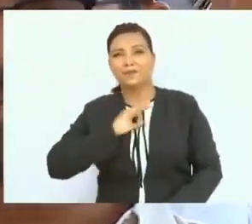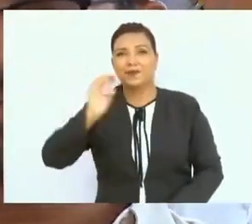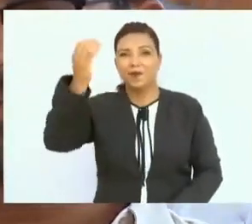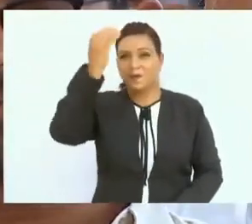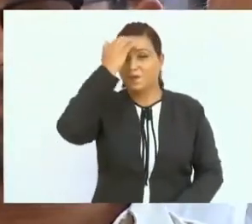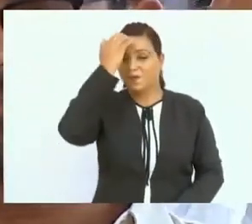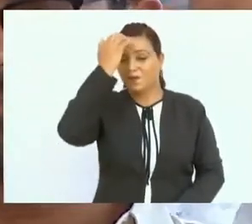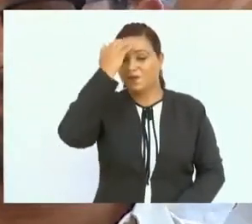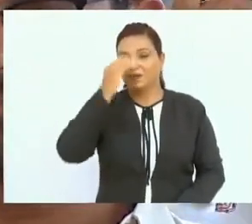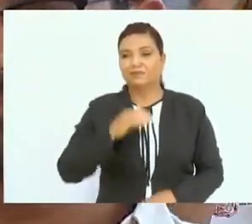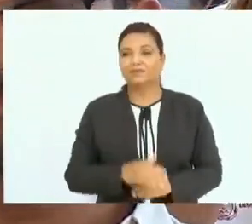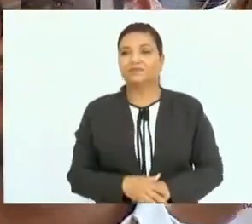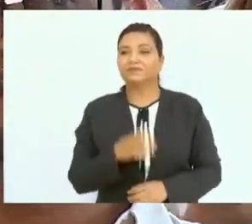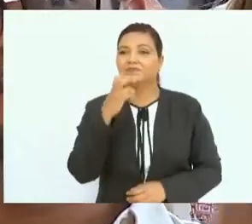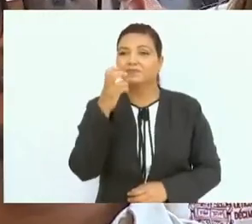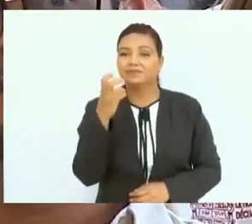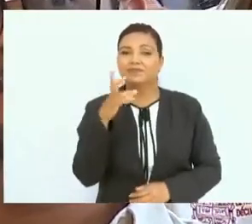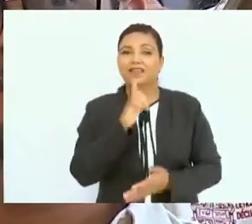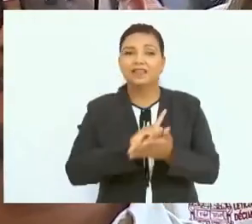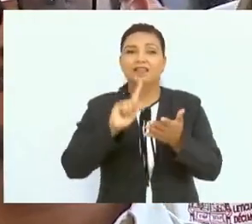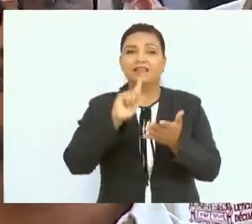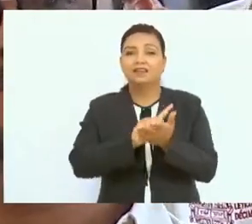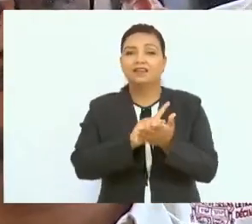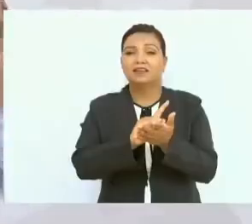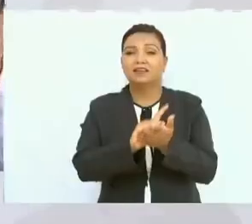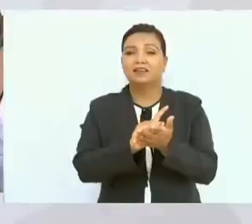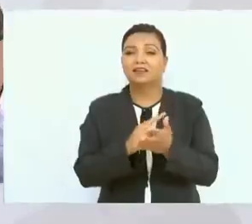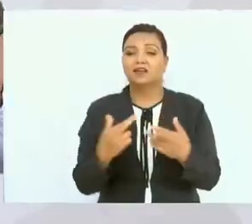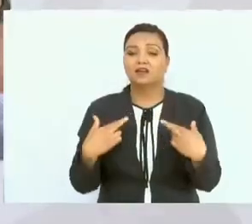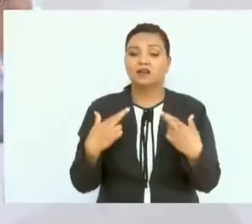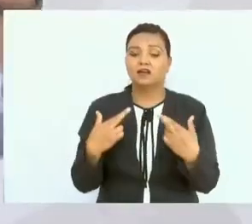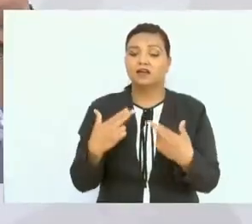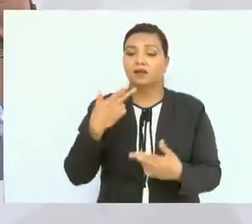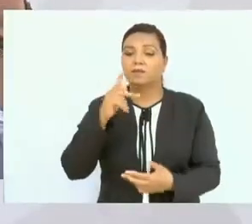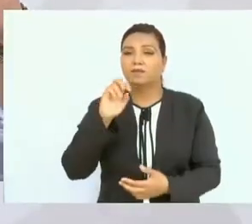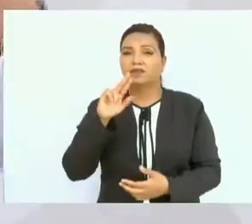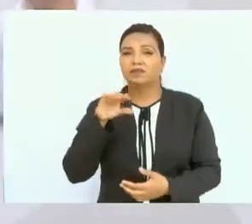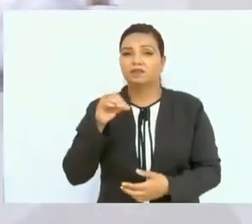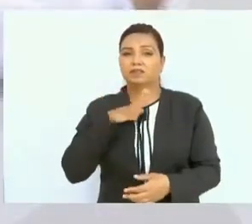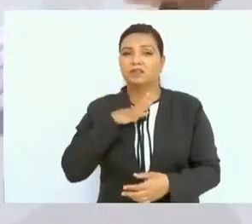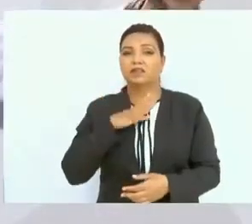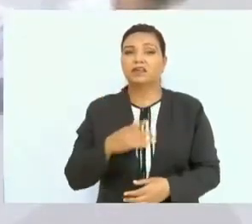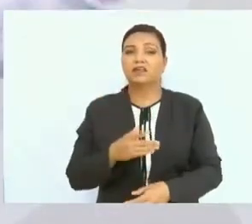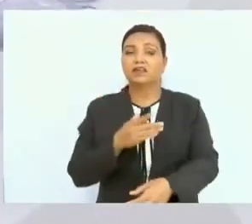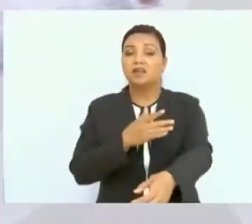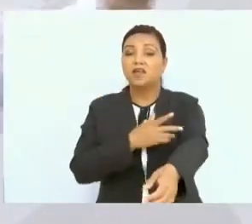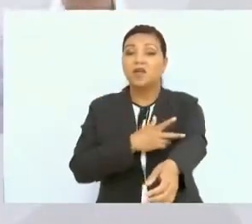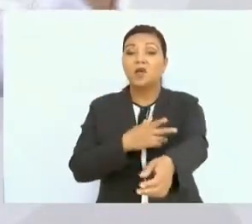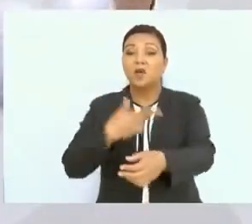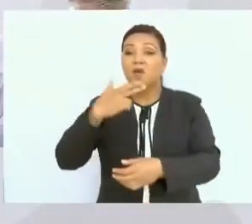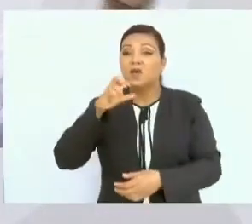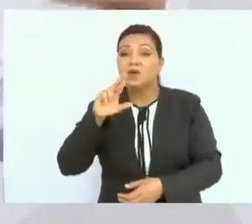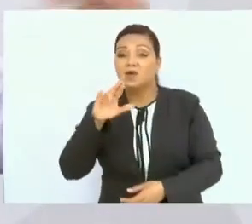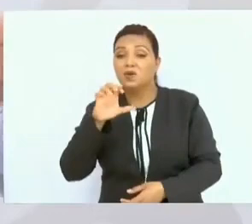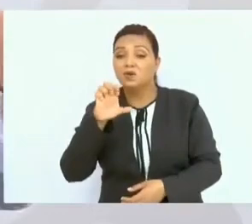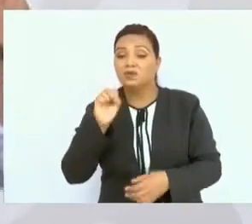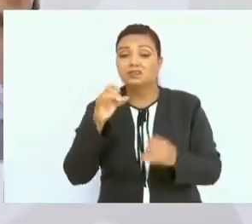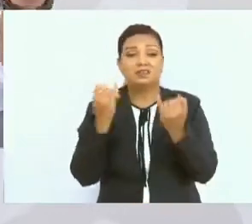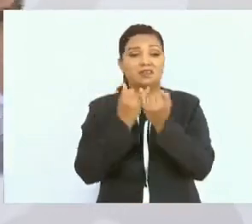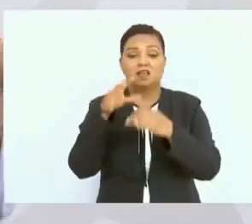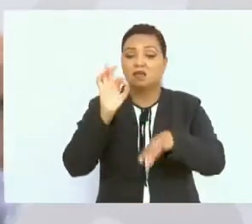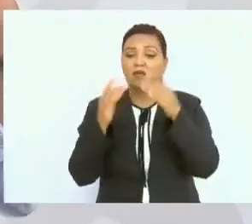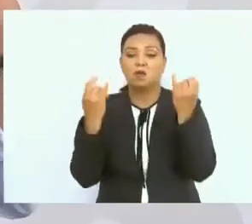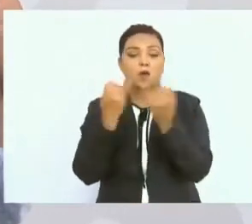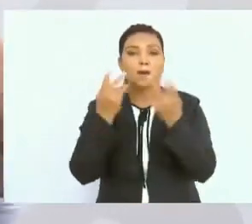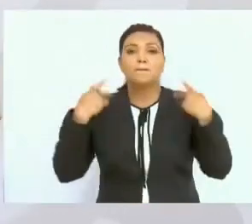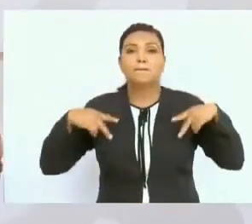reconocerlos. Es, según la ley de premios y recompensas, una heroína y héroes, y además elegidos entre el mismo personal